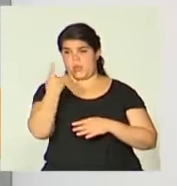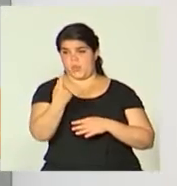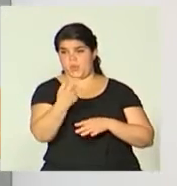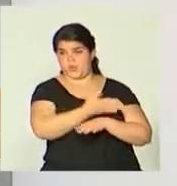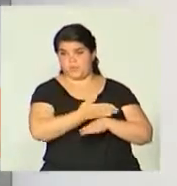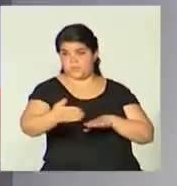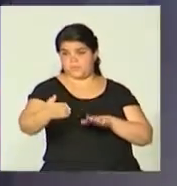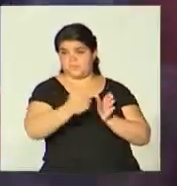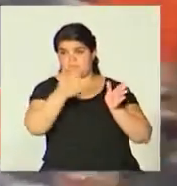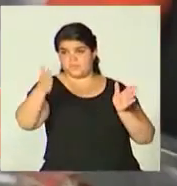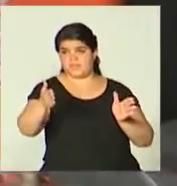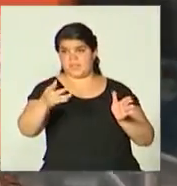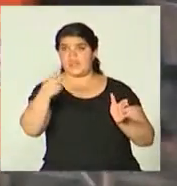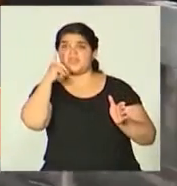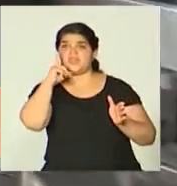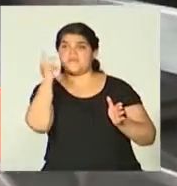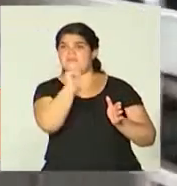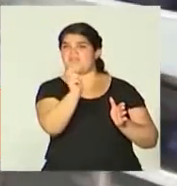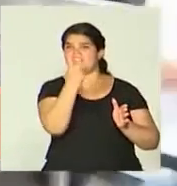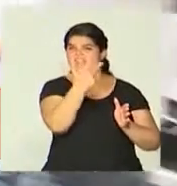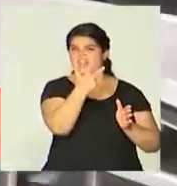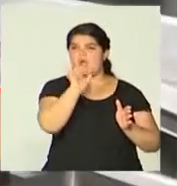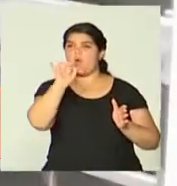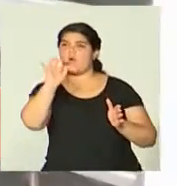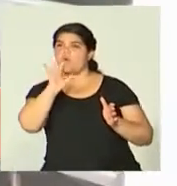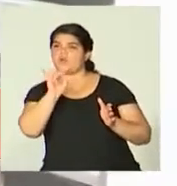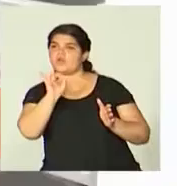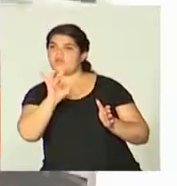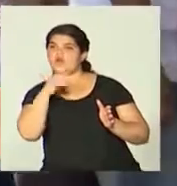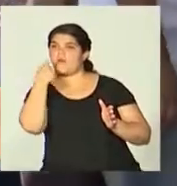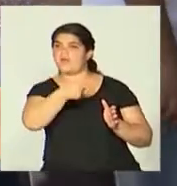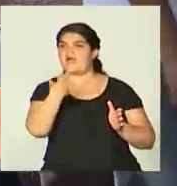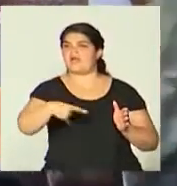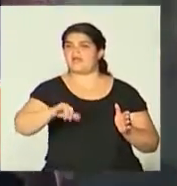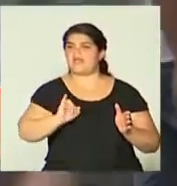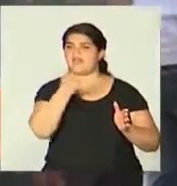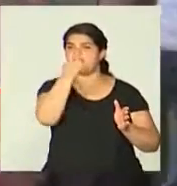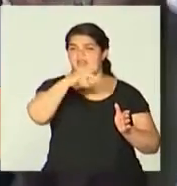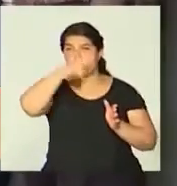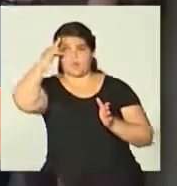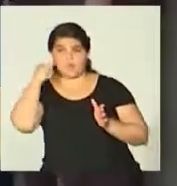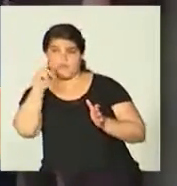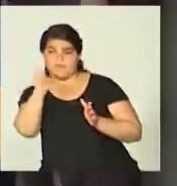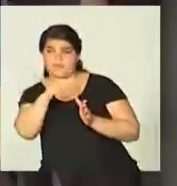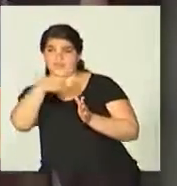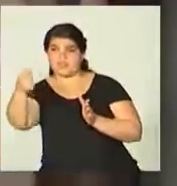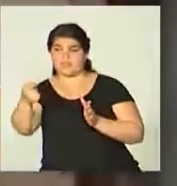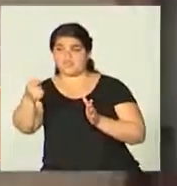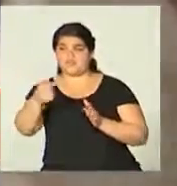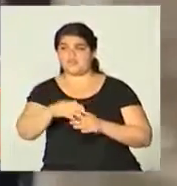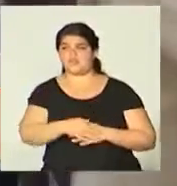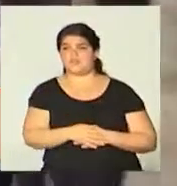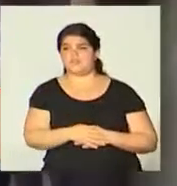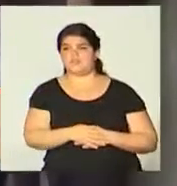tenés 3 meses que pagás solamente intereses y 9 meses que pagás el capital y los intereses. Vas a